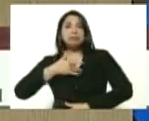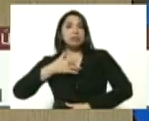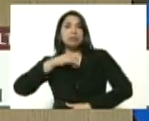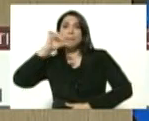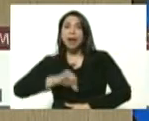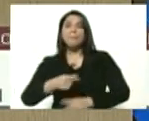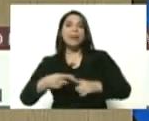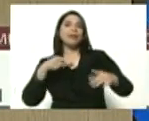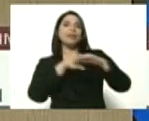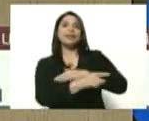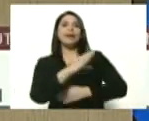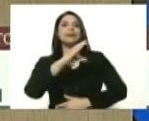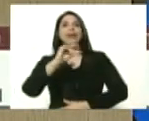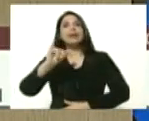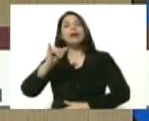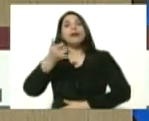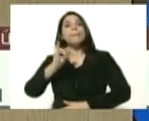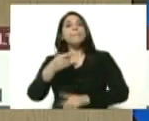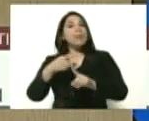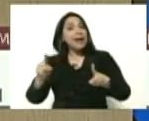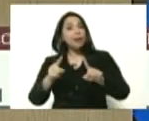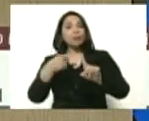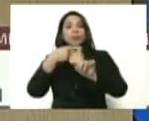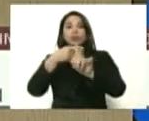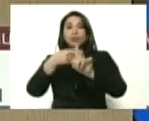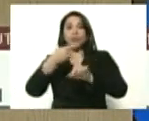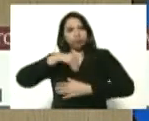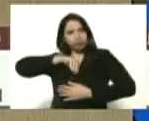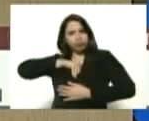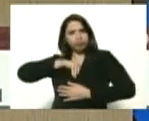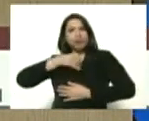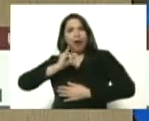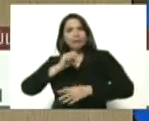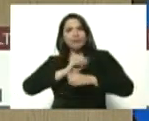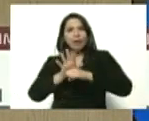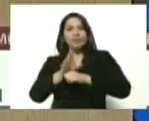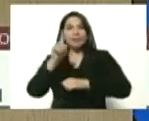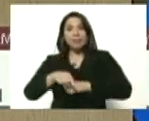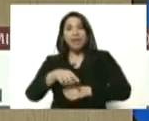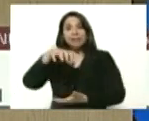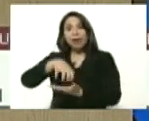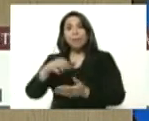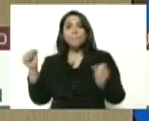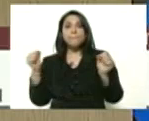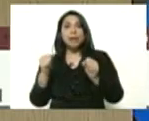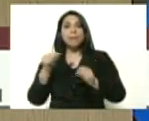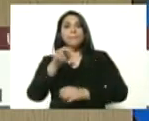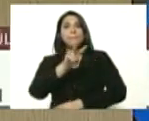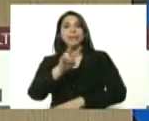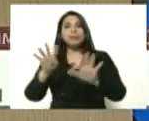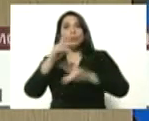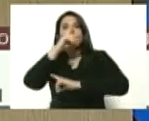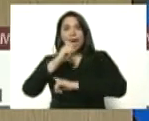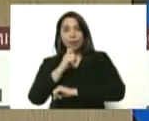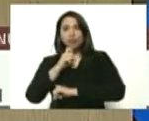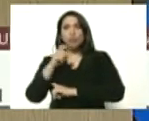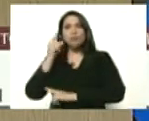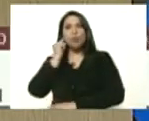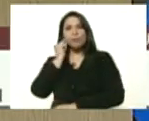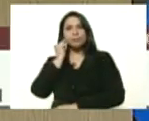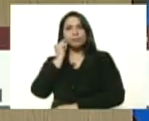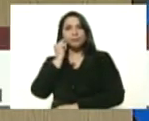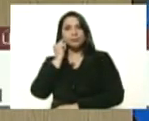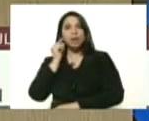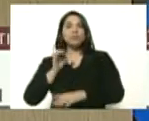ingresada en un CDI y recibe tratamiento. También en el estado de Mérida tenemos una mujer de 29 años, del